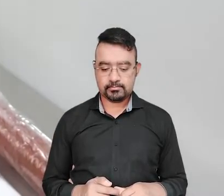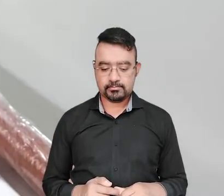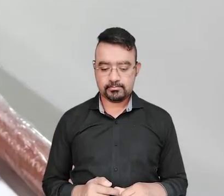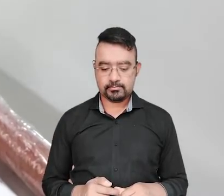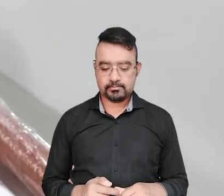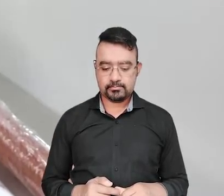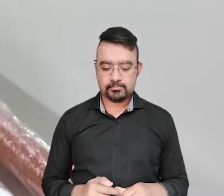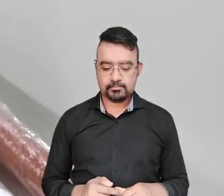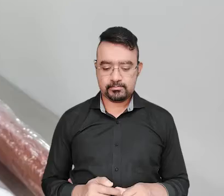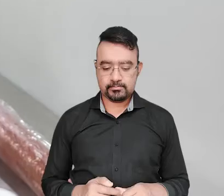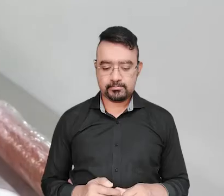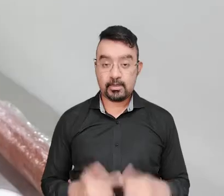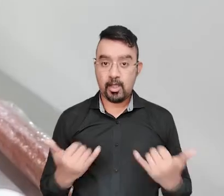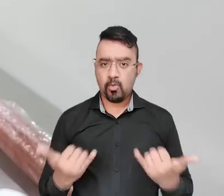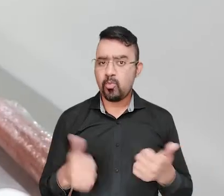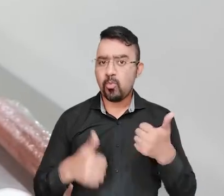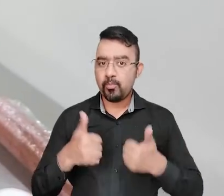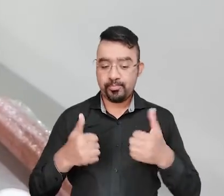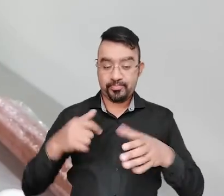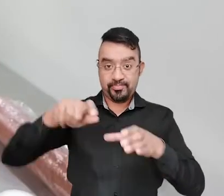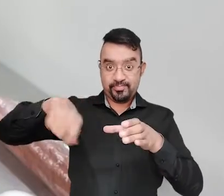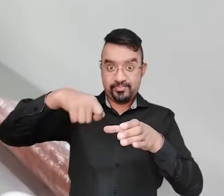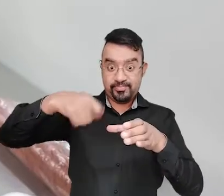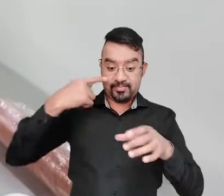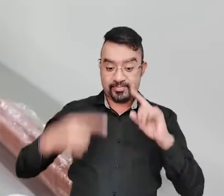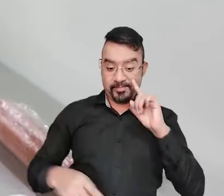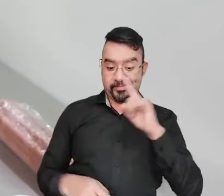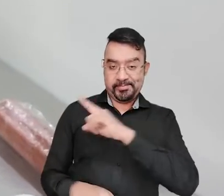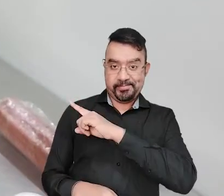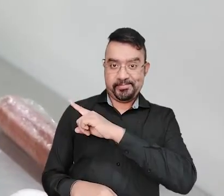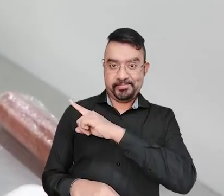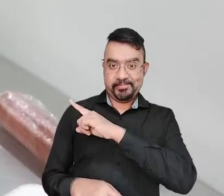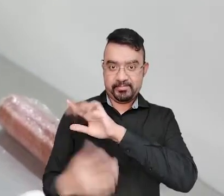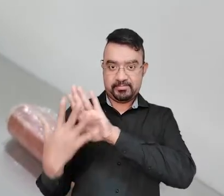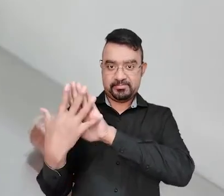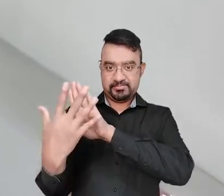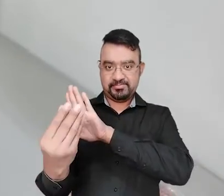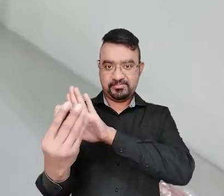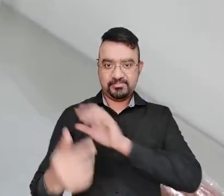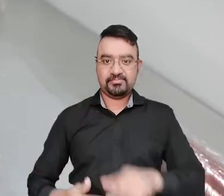Bueno, vamos a proceder a untar el queso crema.